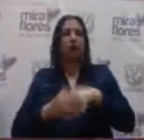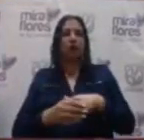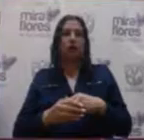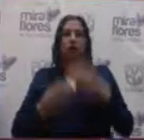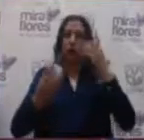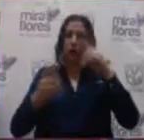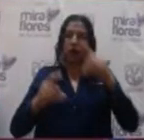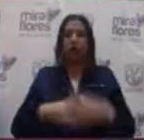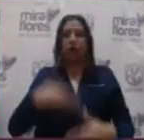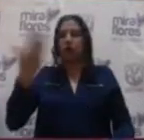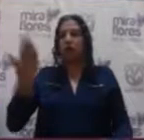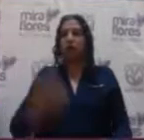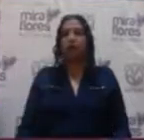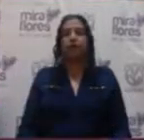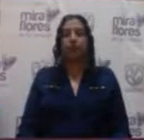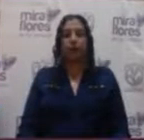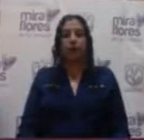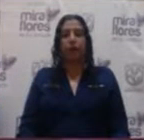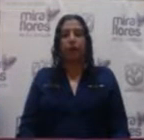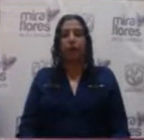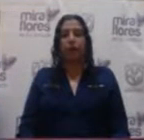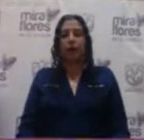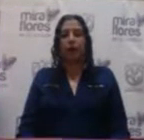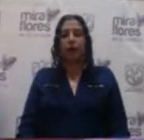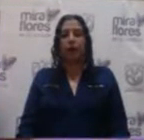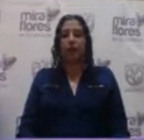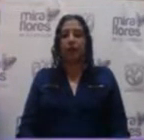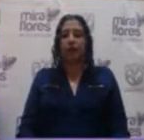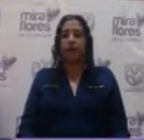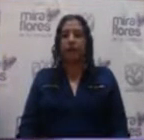otra intervención? Sí, señor Albertis.